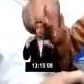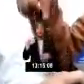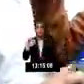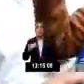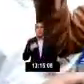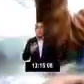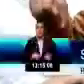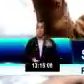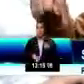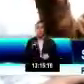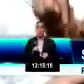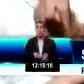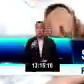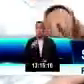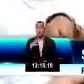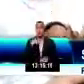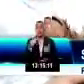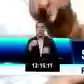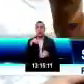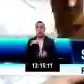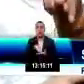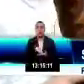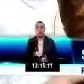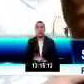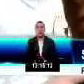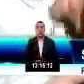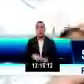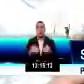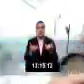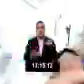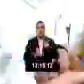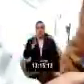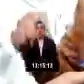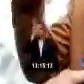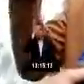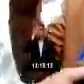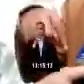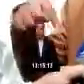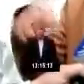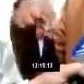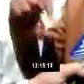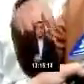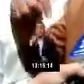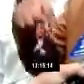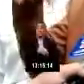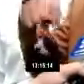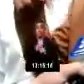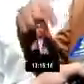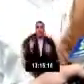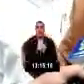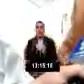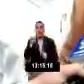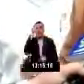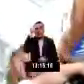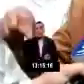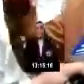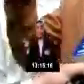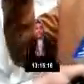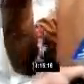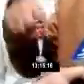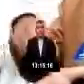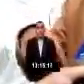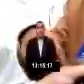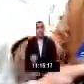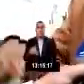Tenemos compañeros que no están aquí en este momento, pero que están ahorita en hospitales, batallando con enfermedades catastróficas.